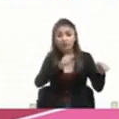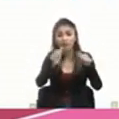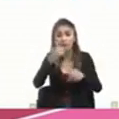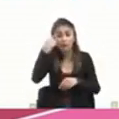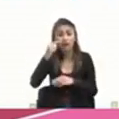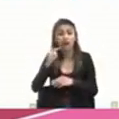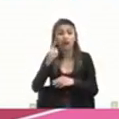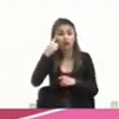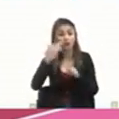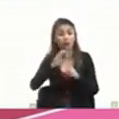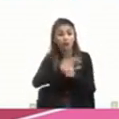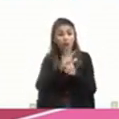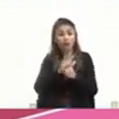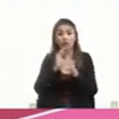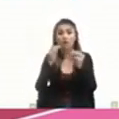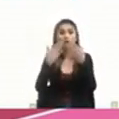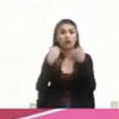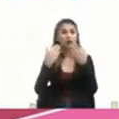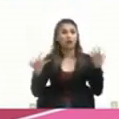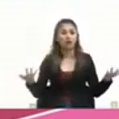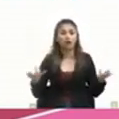COVID porque ya no hay recurso humano.